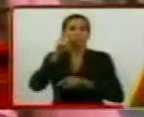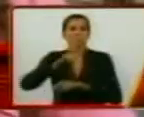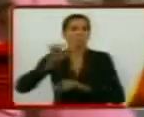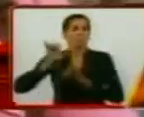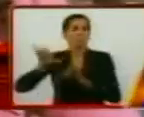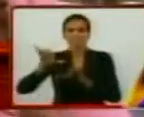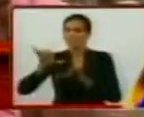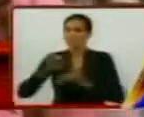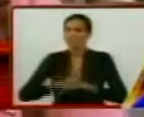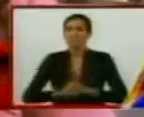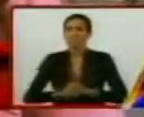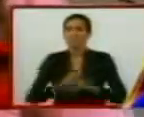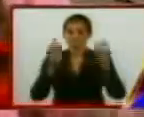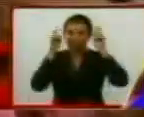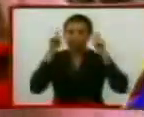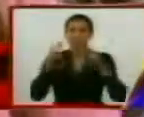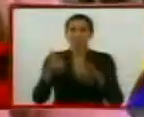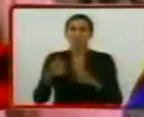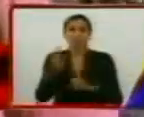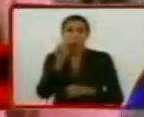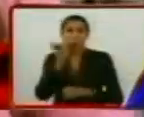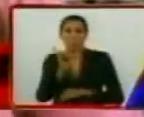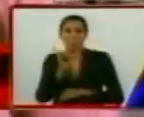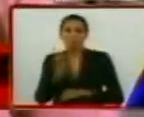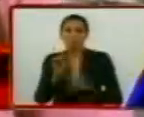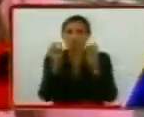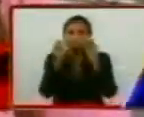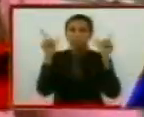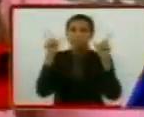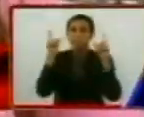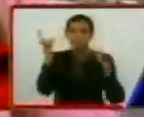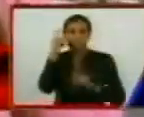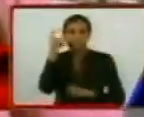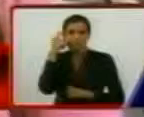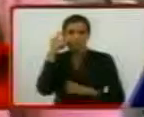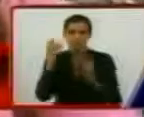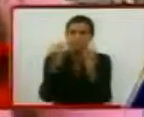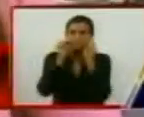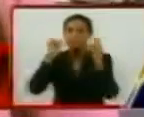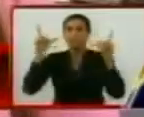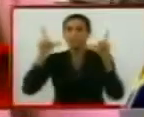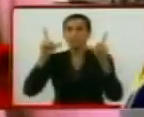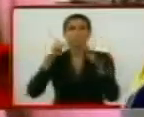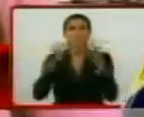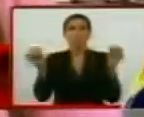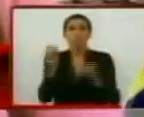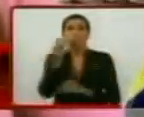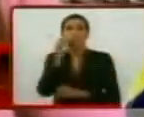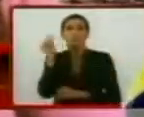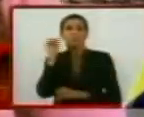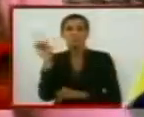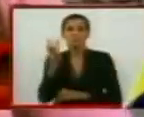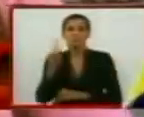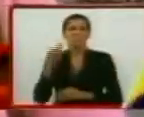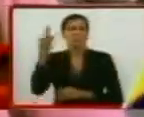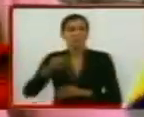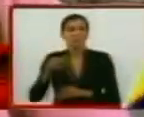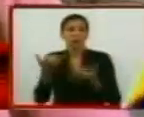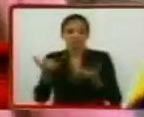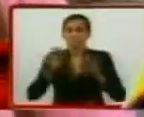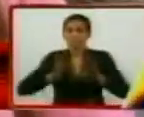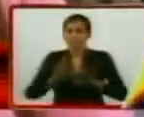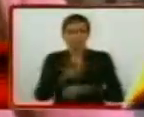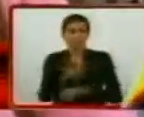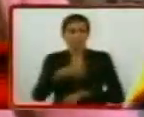el hombre que despertó las mentes de los venezolanos para siempre, y esto no lo para nadie.